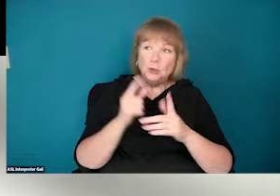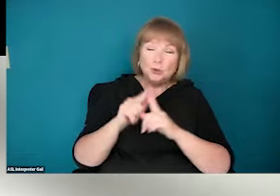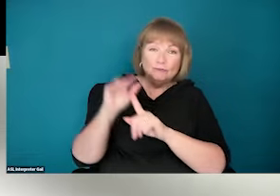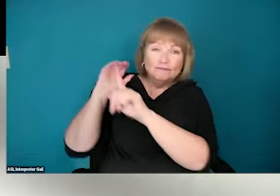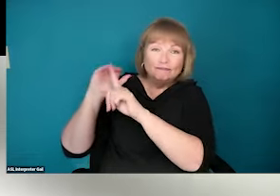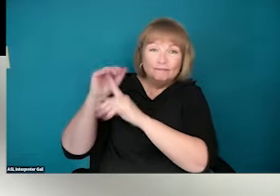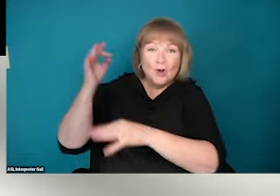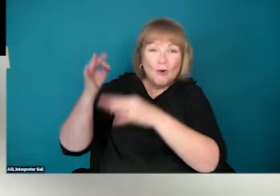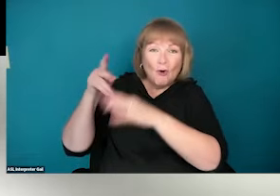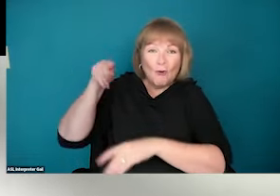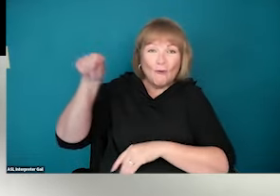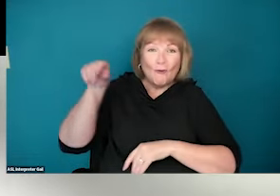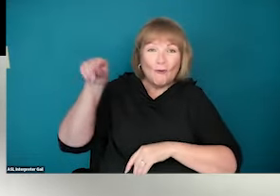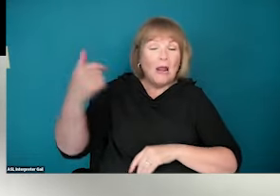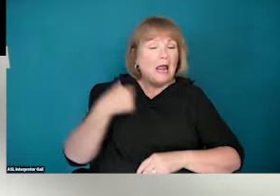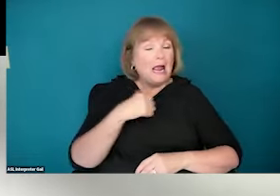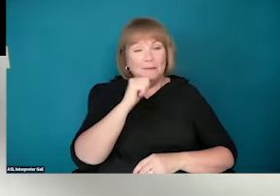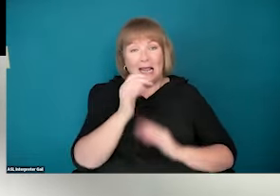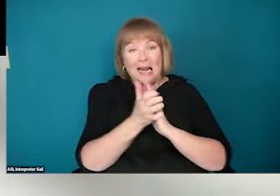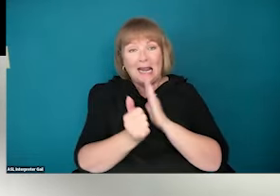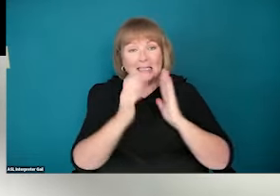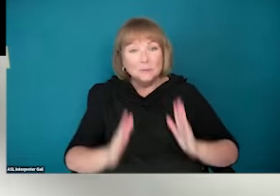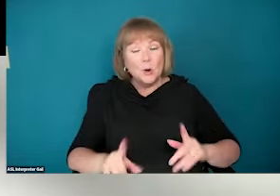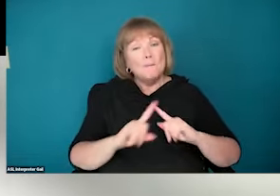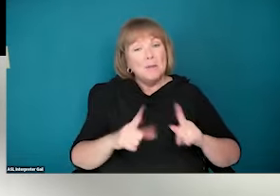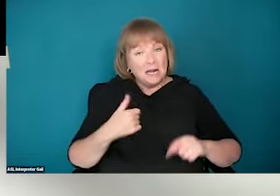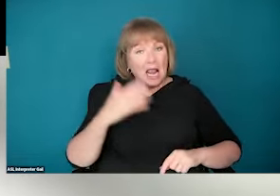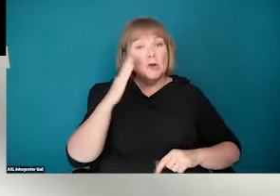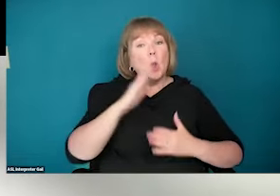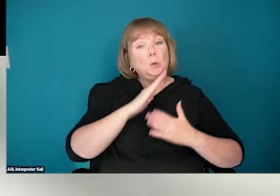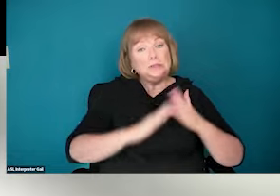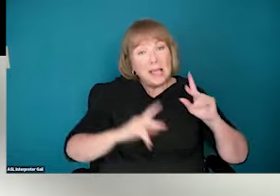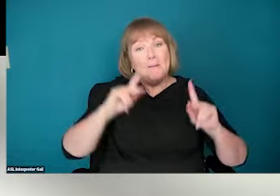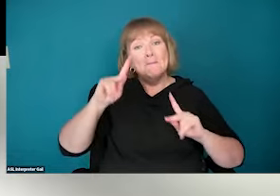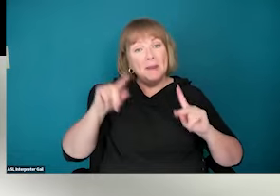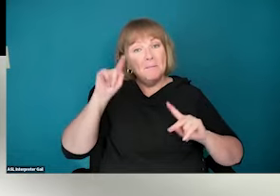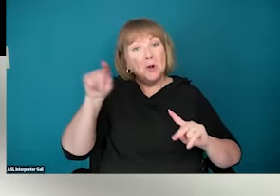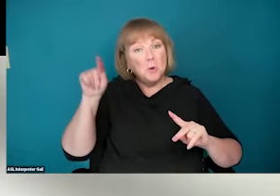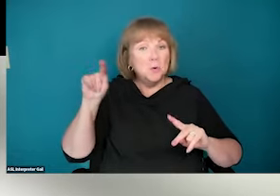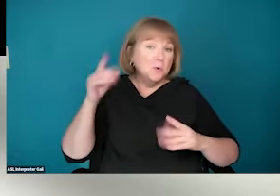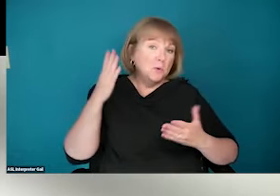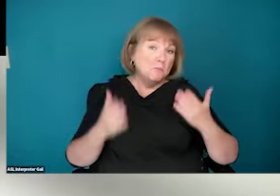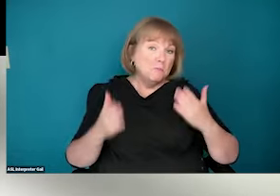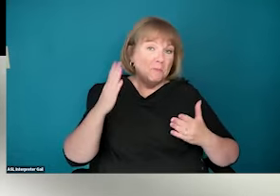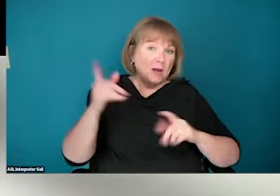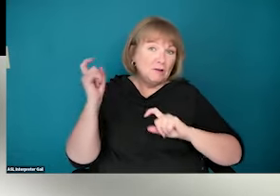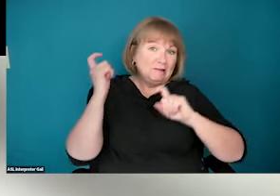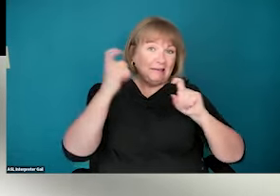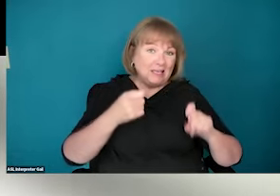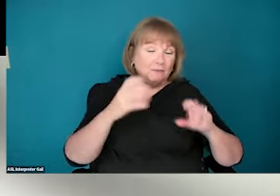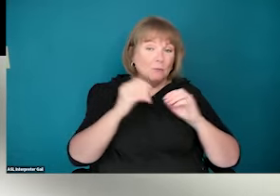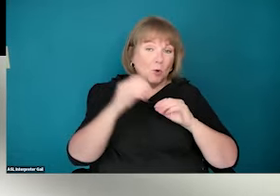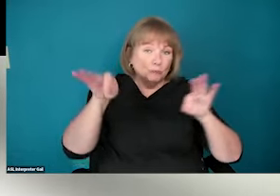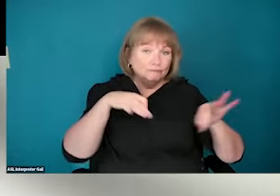que están catalogadas como indigentes para poder tener lo que se necesita financieramente para poder tener acceso a las cartas y de